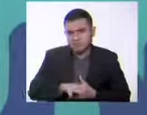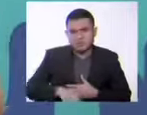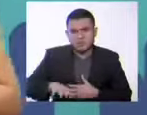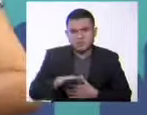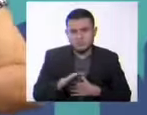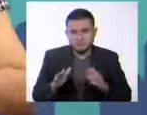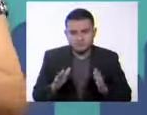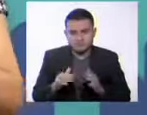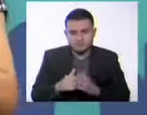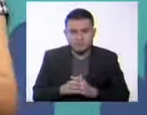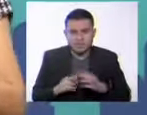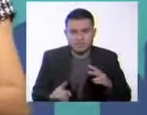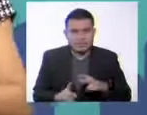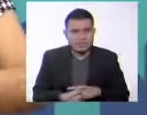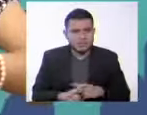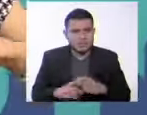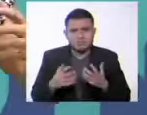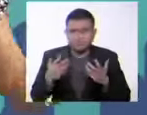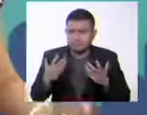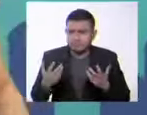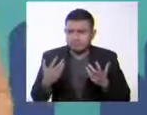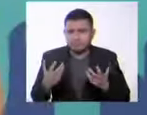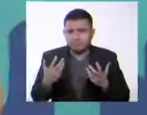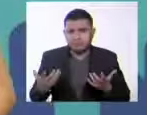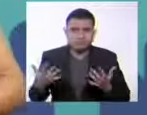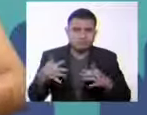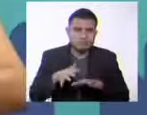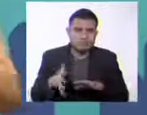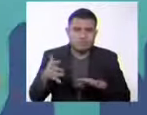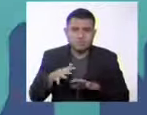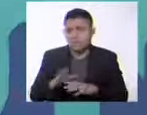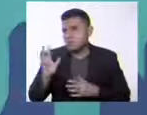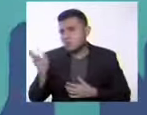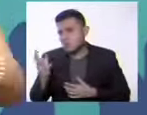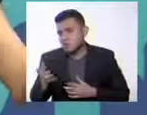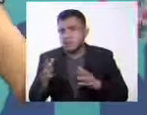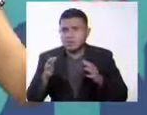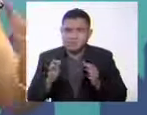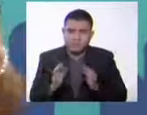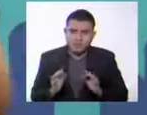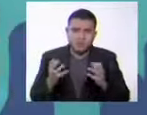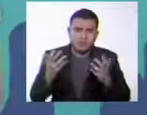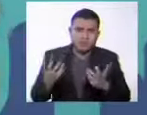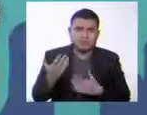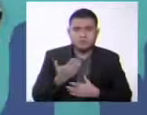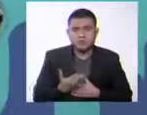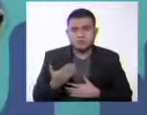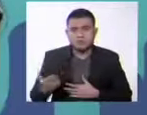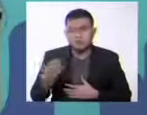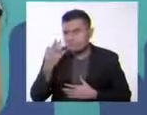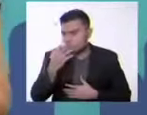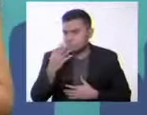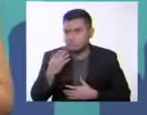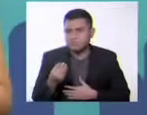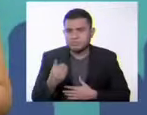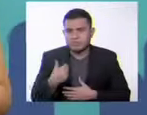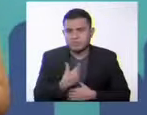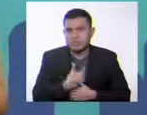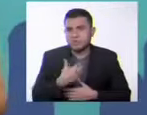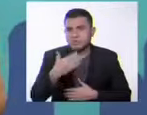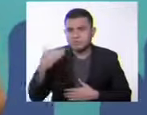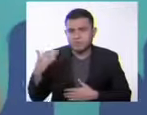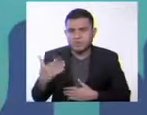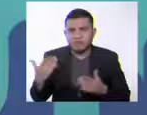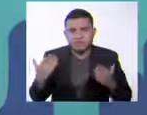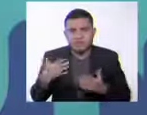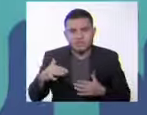pequeño hay una diversidad de mezclas de colores, formas y de muchas cosas que embellecen a nuestro país y que nos hacen